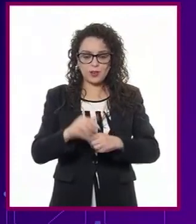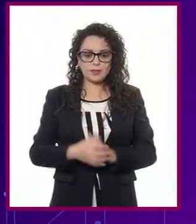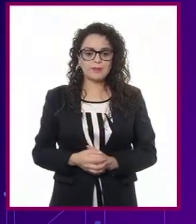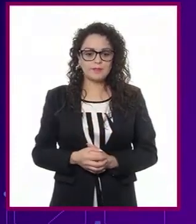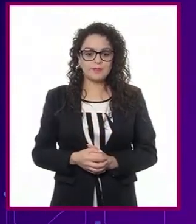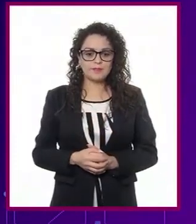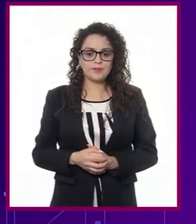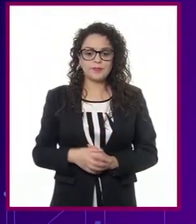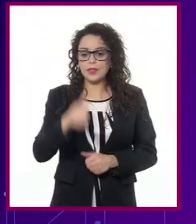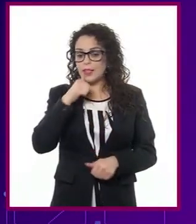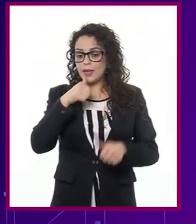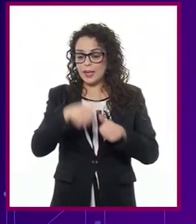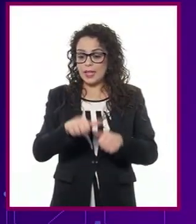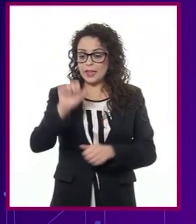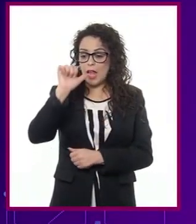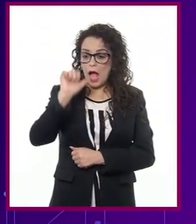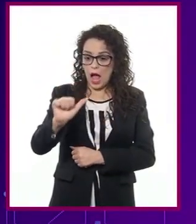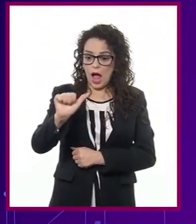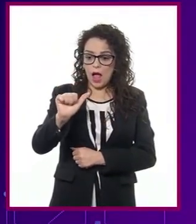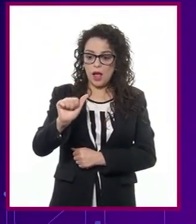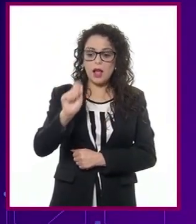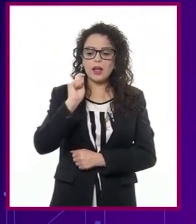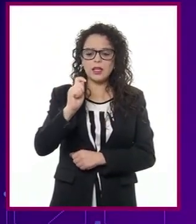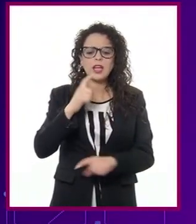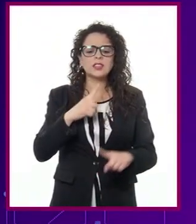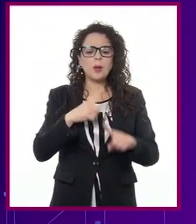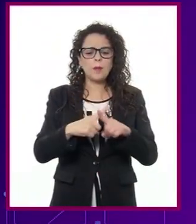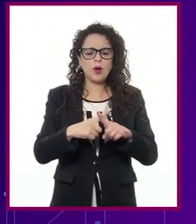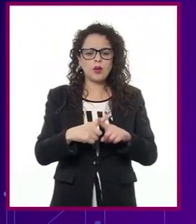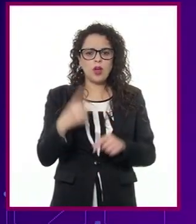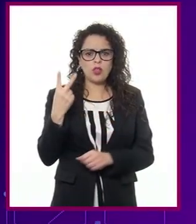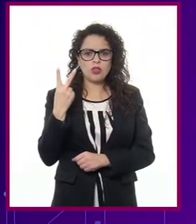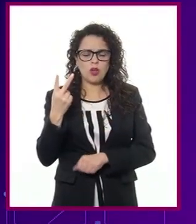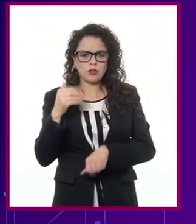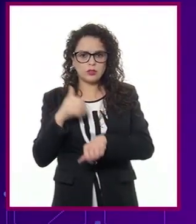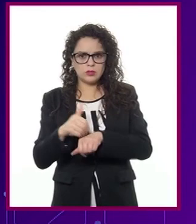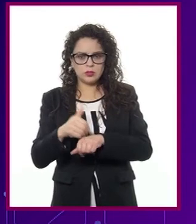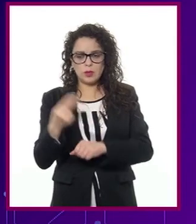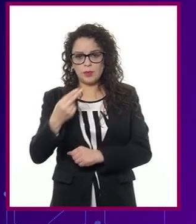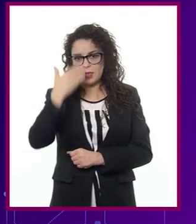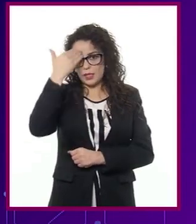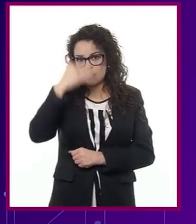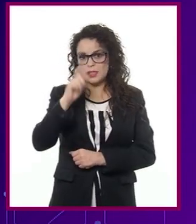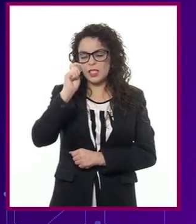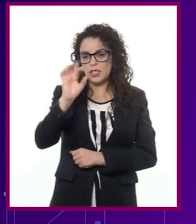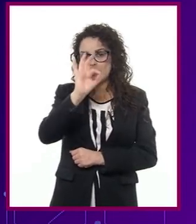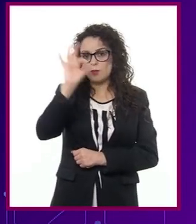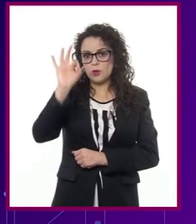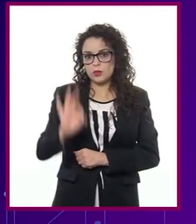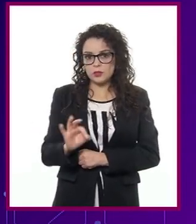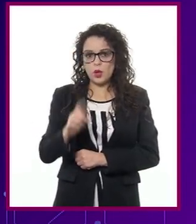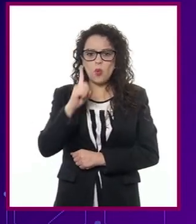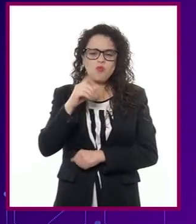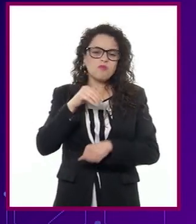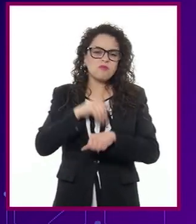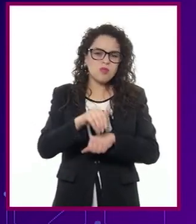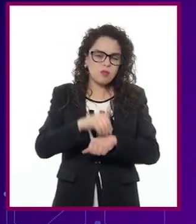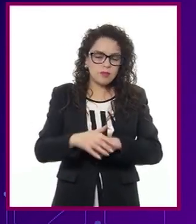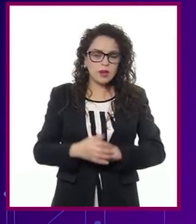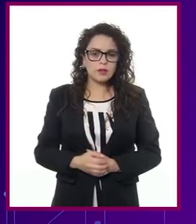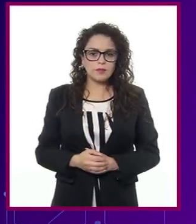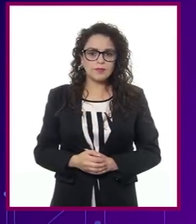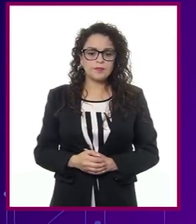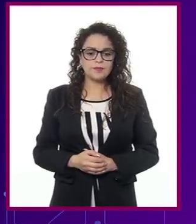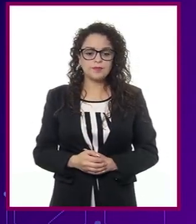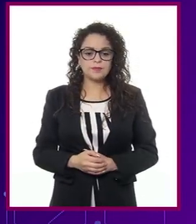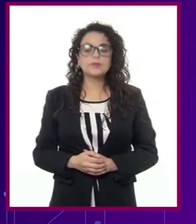con la letra A se están multiplicando 2 factores para conocer cierto porcentaje de una cantidad, representado